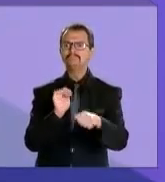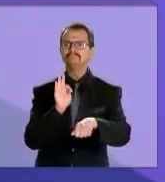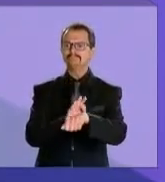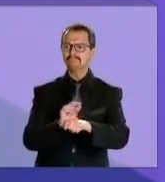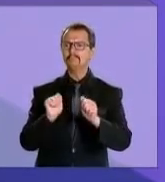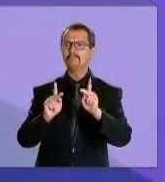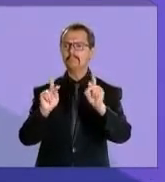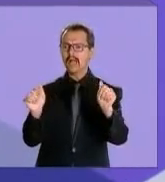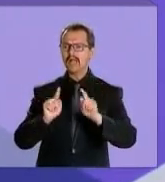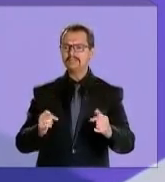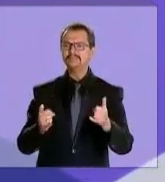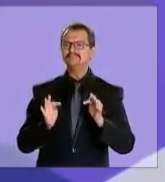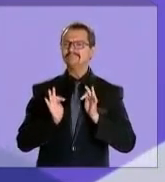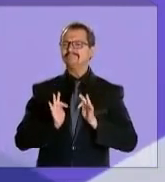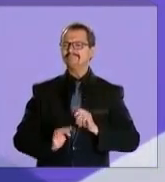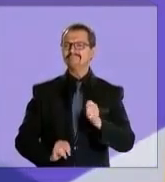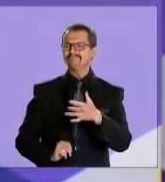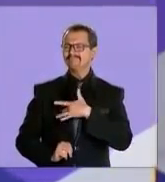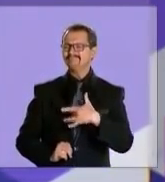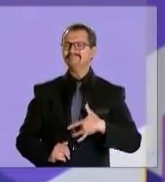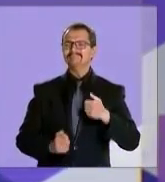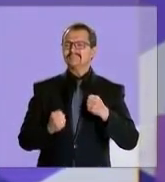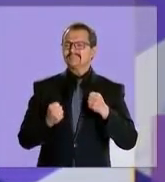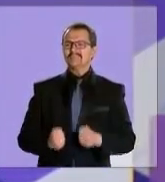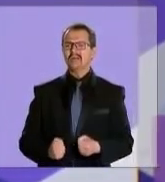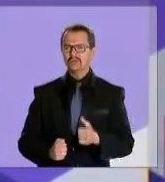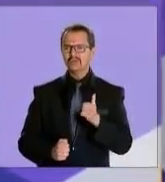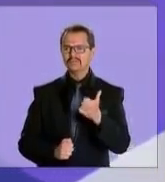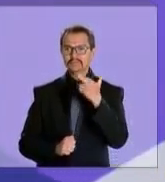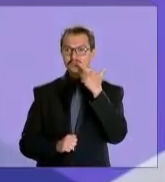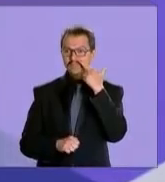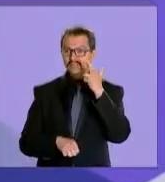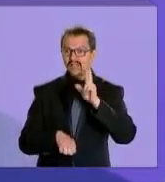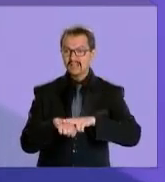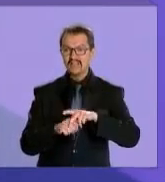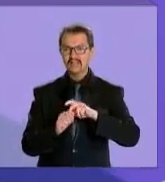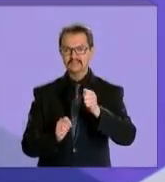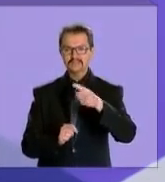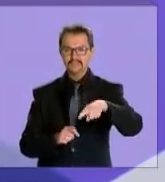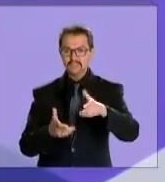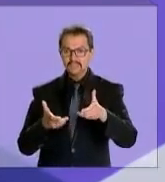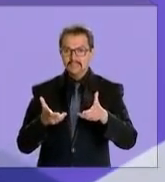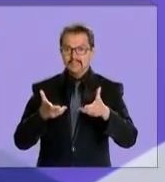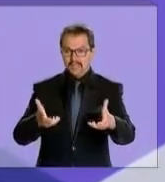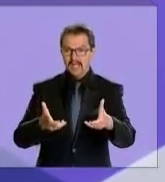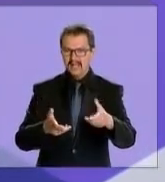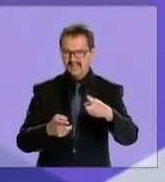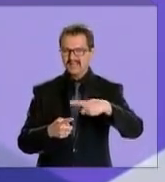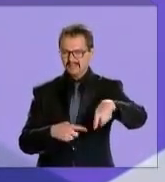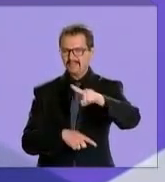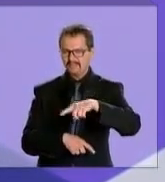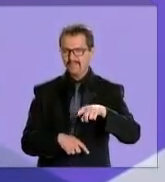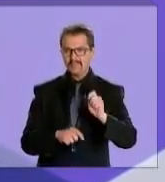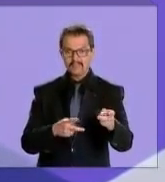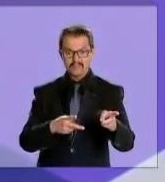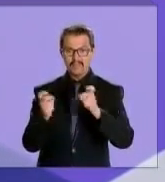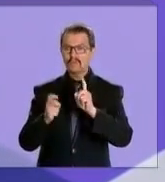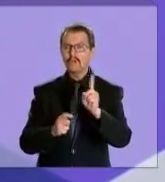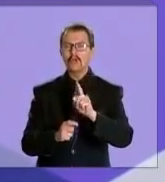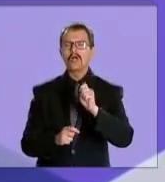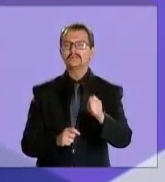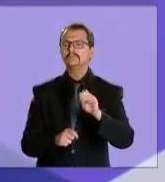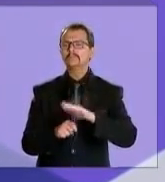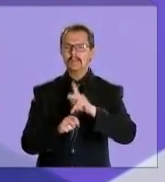pero no solo el ladrón callejero el ladrón que más daña es el de cuello blanco el